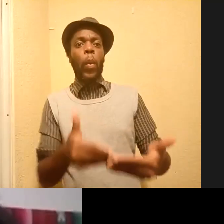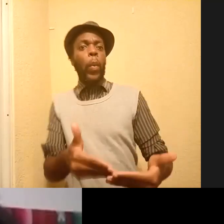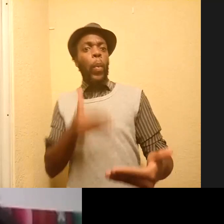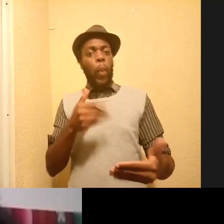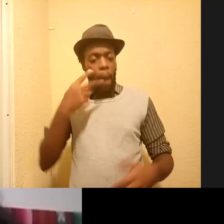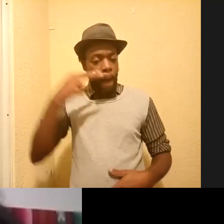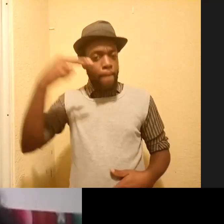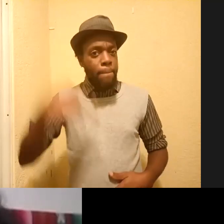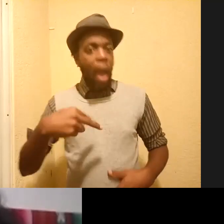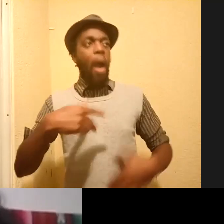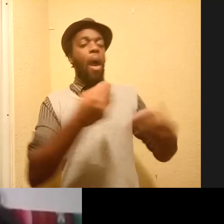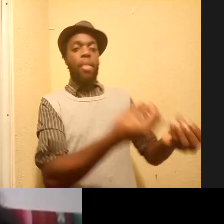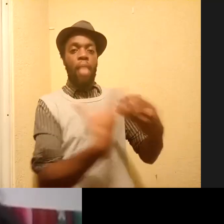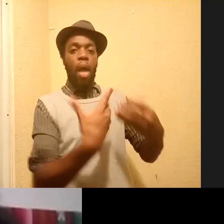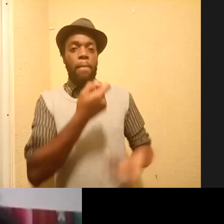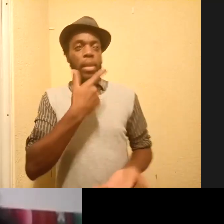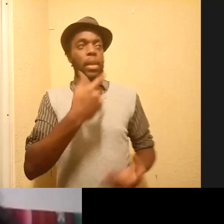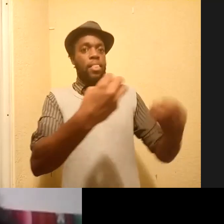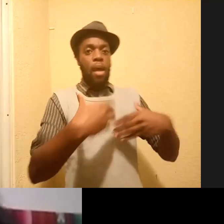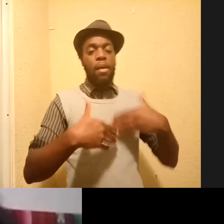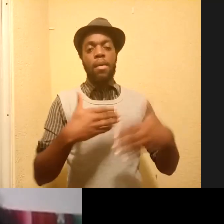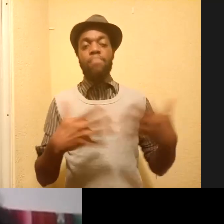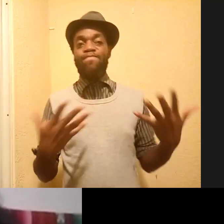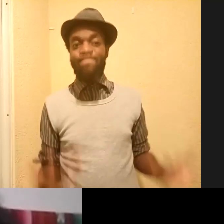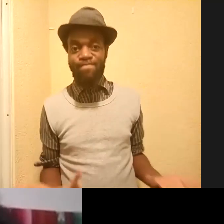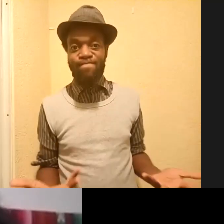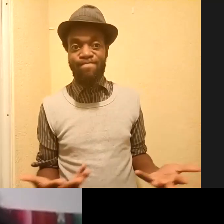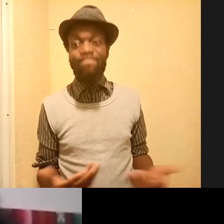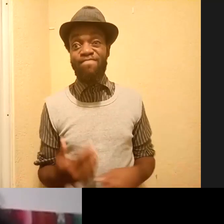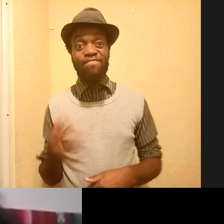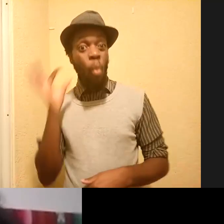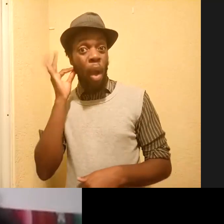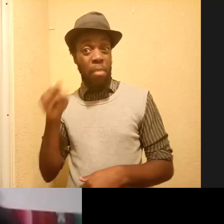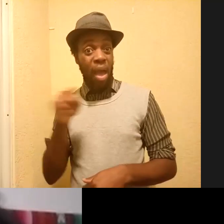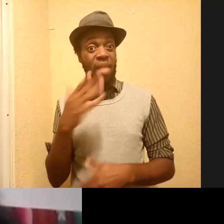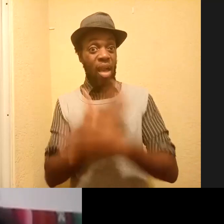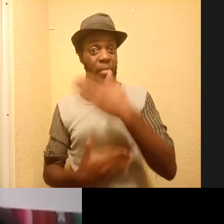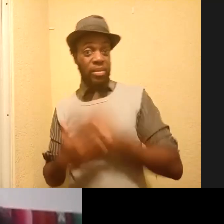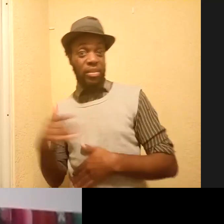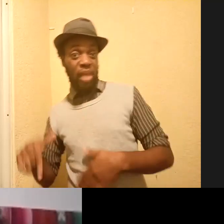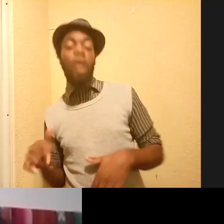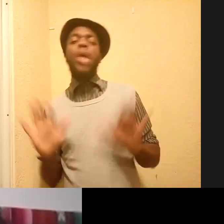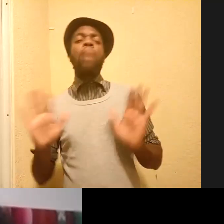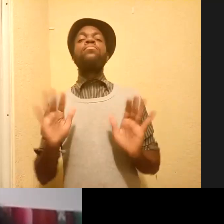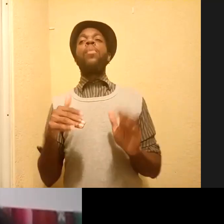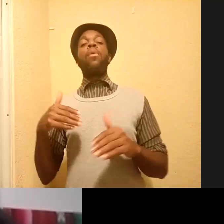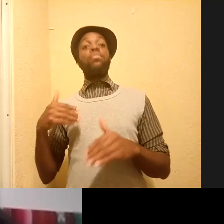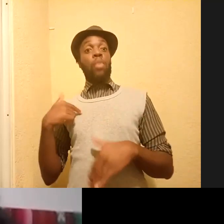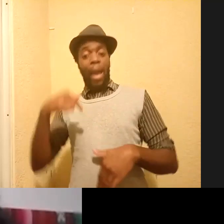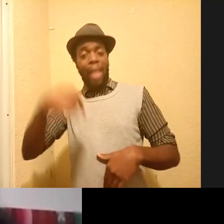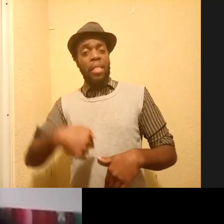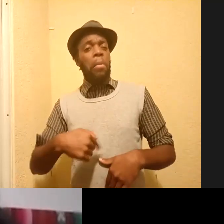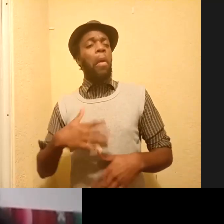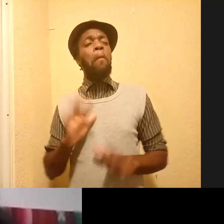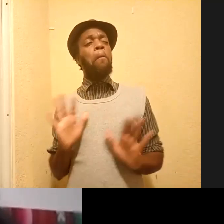atención porque ella siente sus molestias a nivel ginecostétrico, que acude al médico y en muchos de los casos